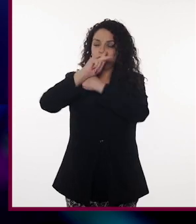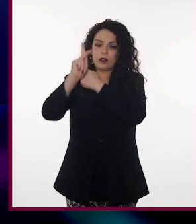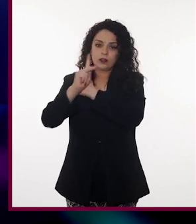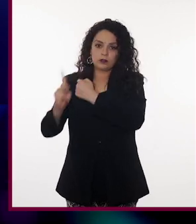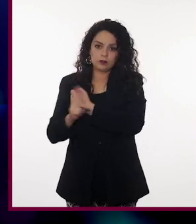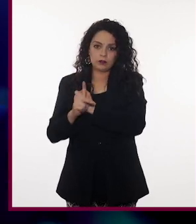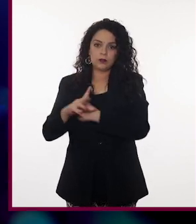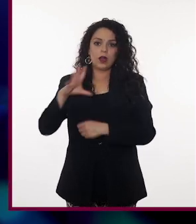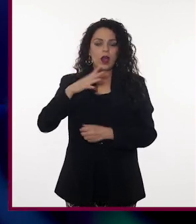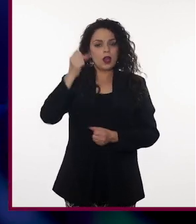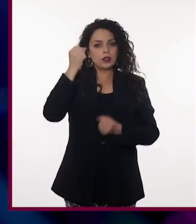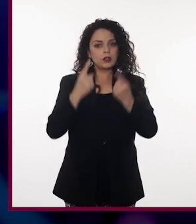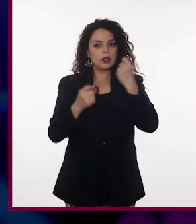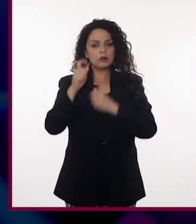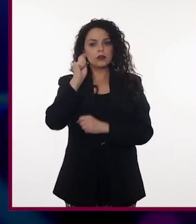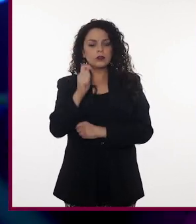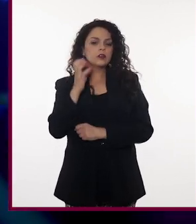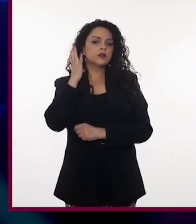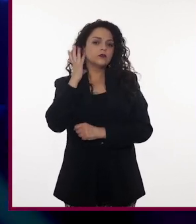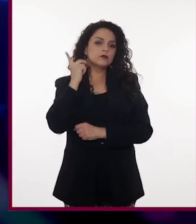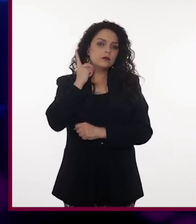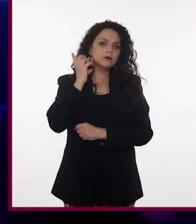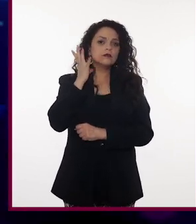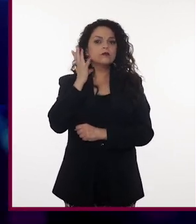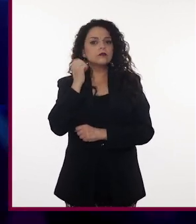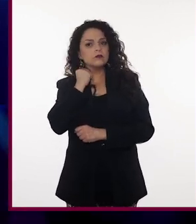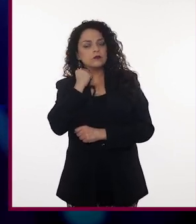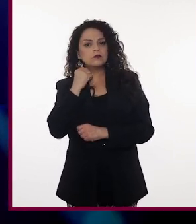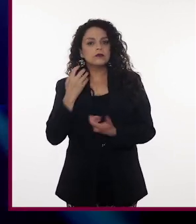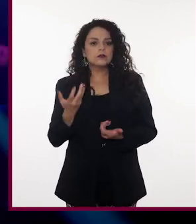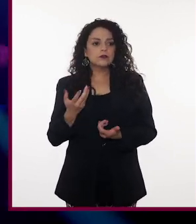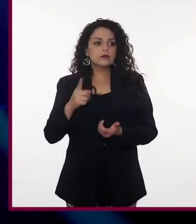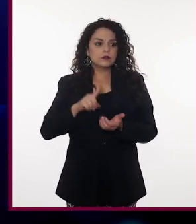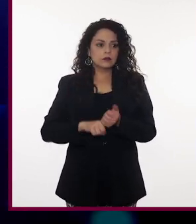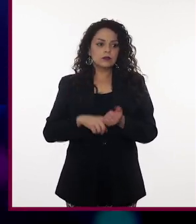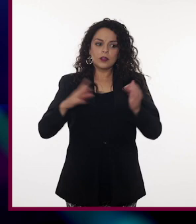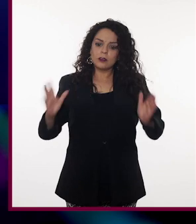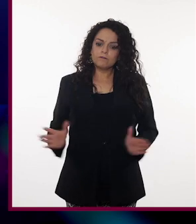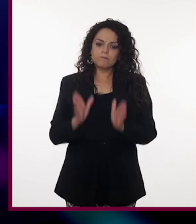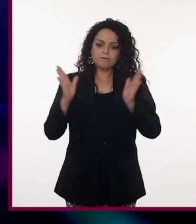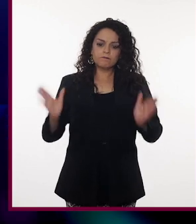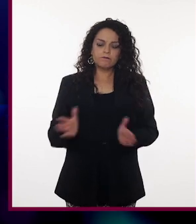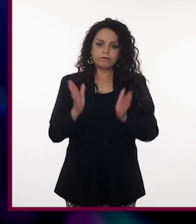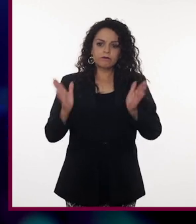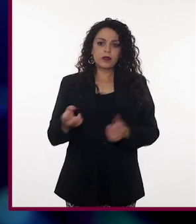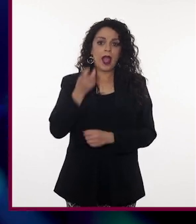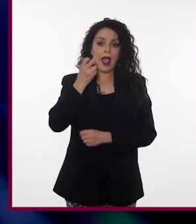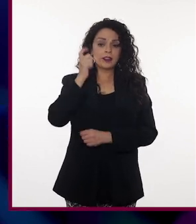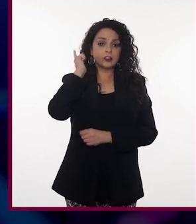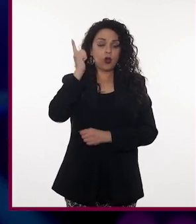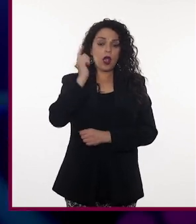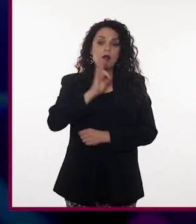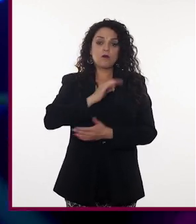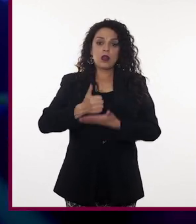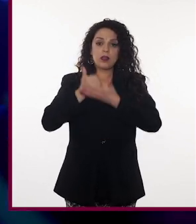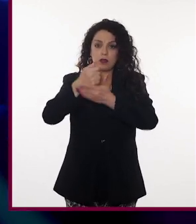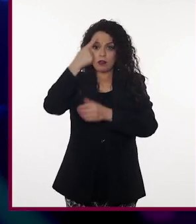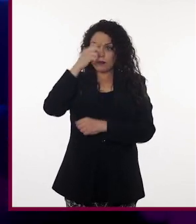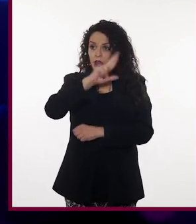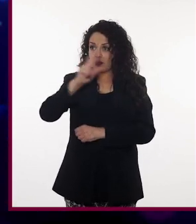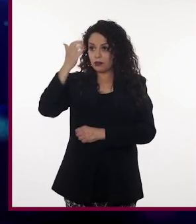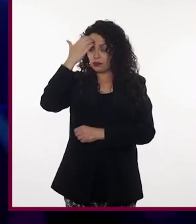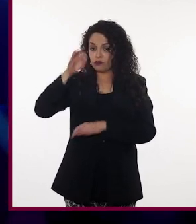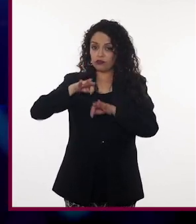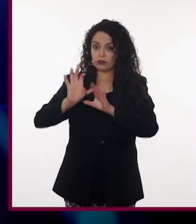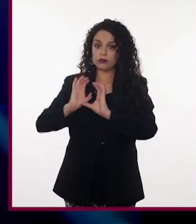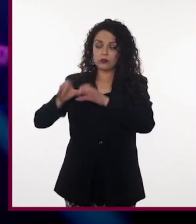ciertos legisladores en las cámaras legislativas que están promoviendo que haya este reconocimiento. Hay también por